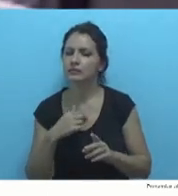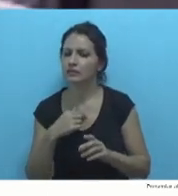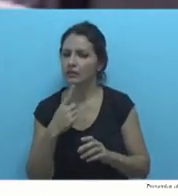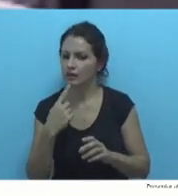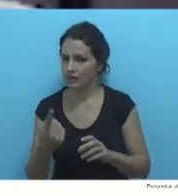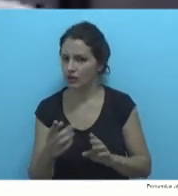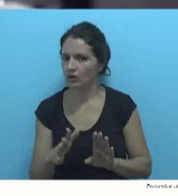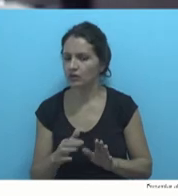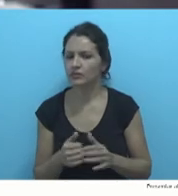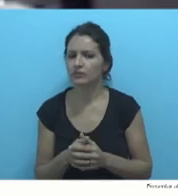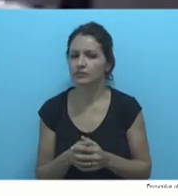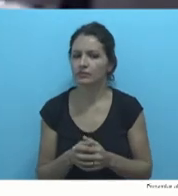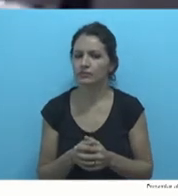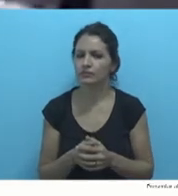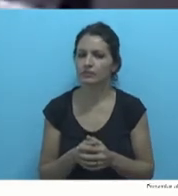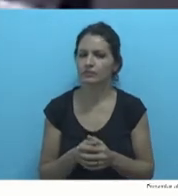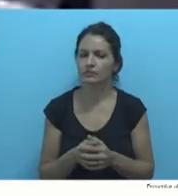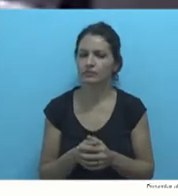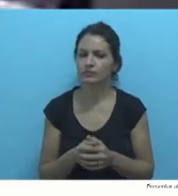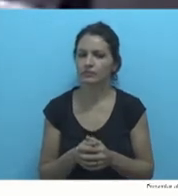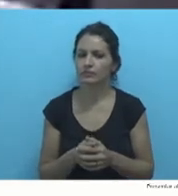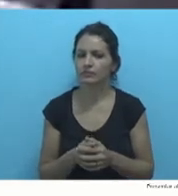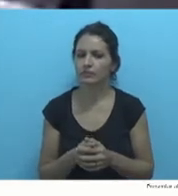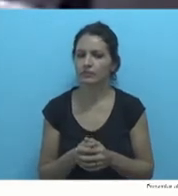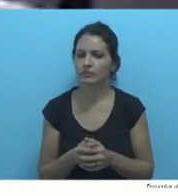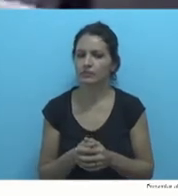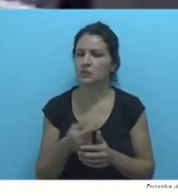que nosotros la Corte, ya hizo el acuerdo.